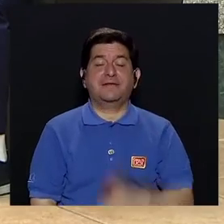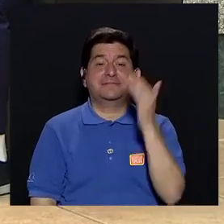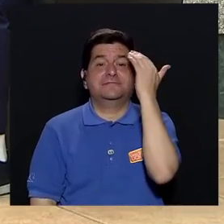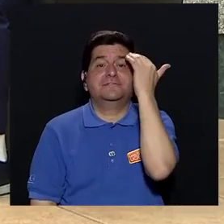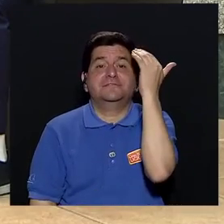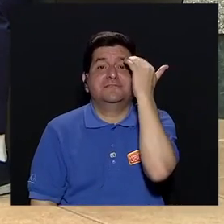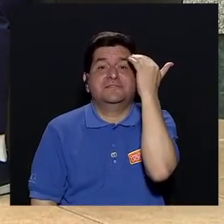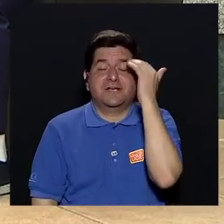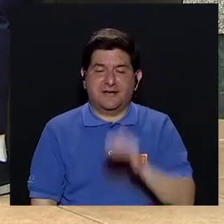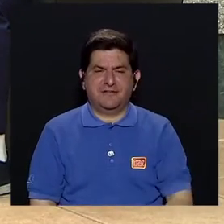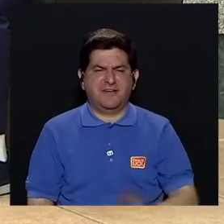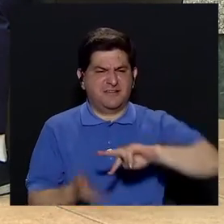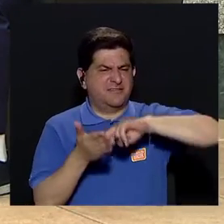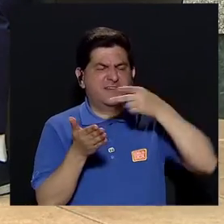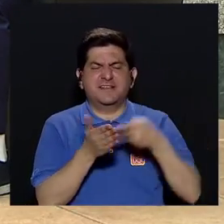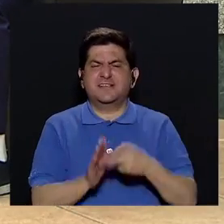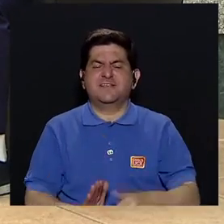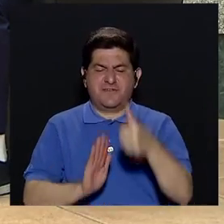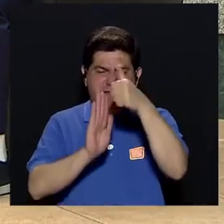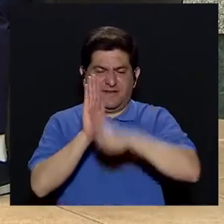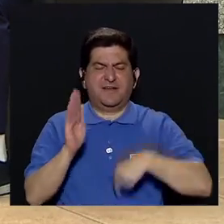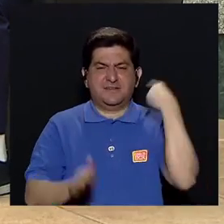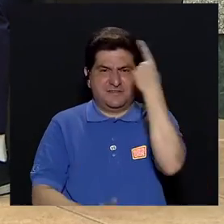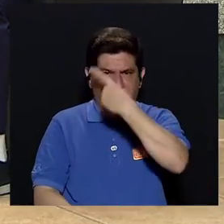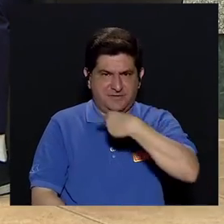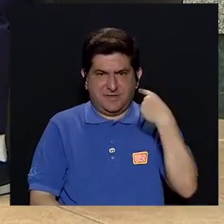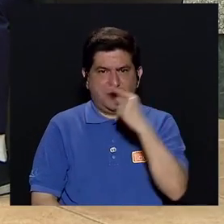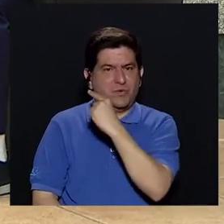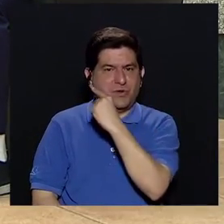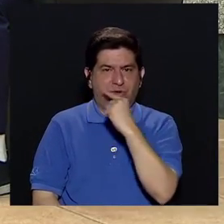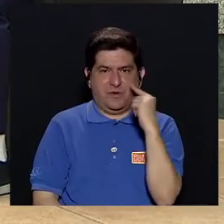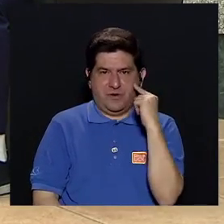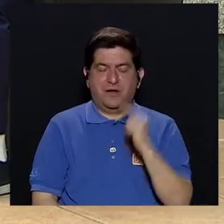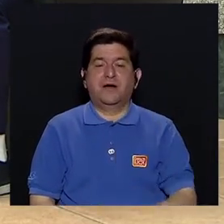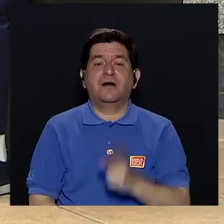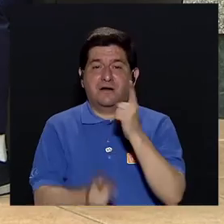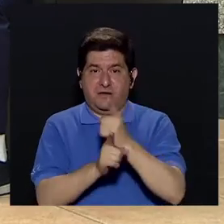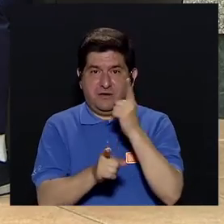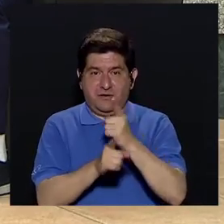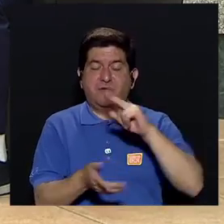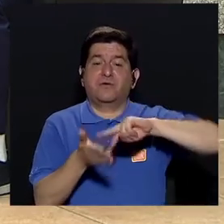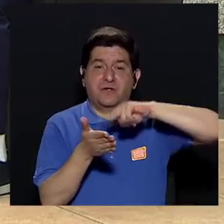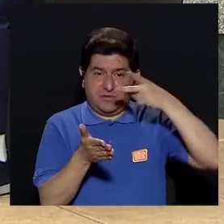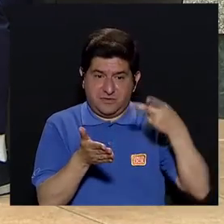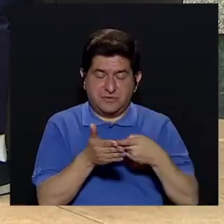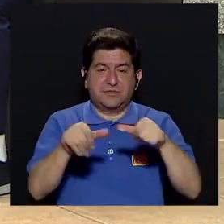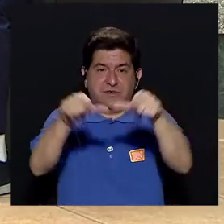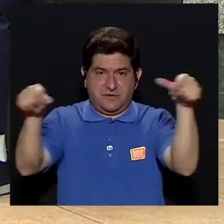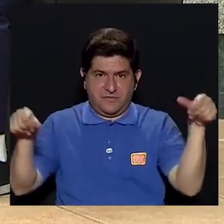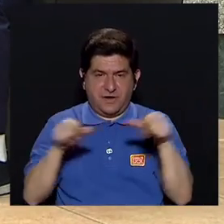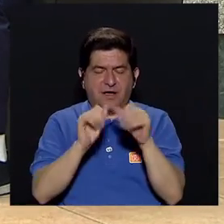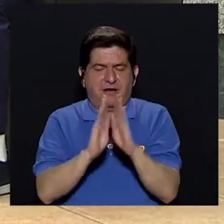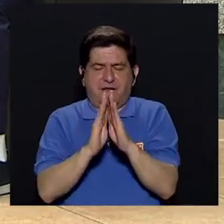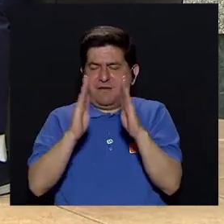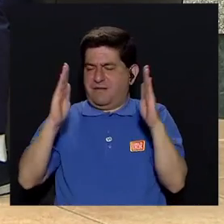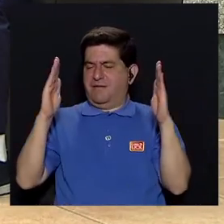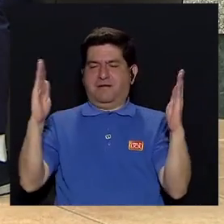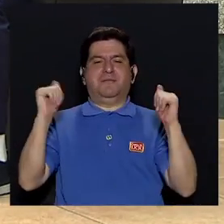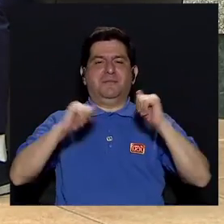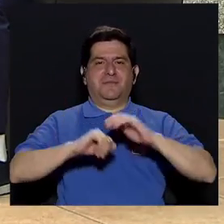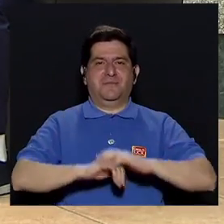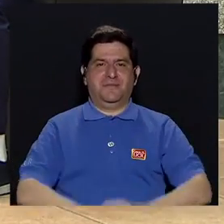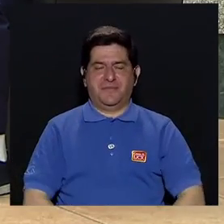poquito con respecto a lo que representa la cirugía maxilofacial y que efectivamente pues es una rama muy